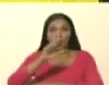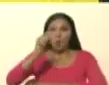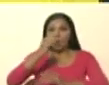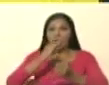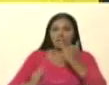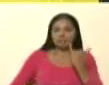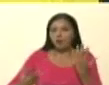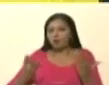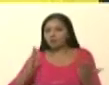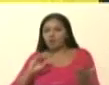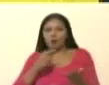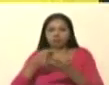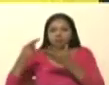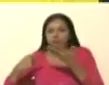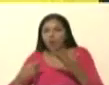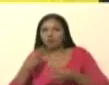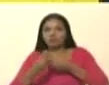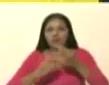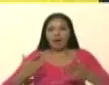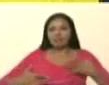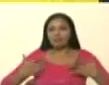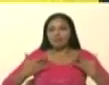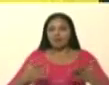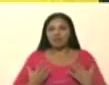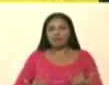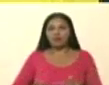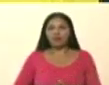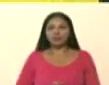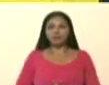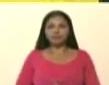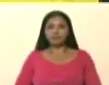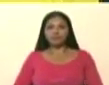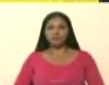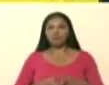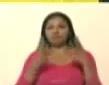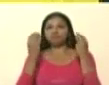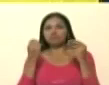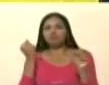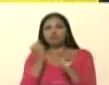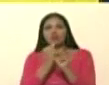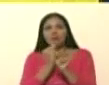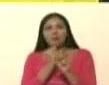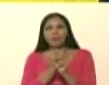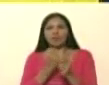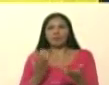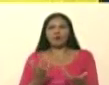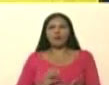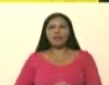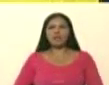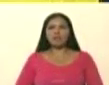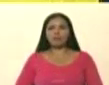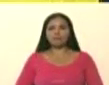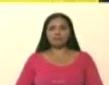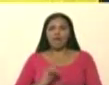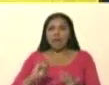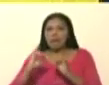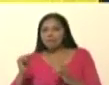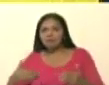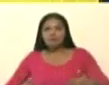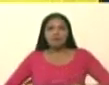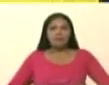cuántos acontecimientos de cuánto trabajo cuánta perseverancia diaria